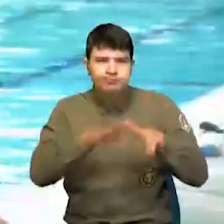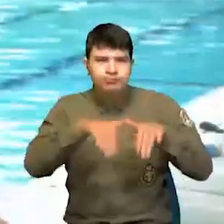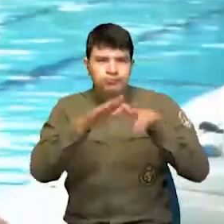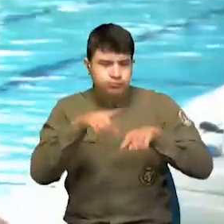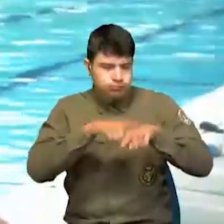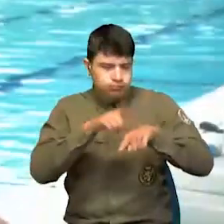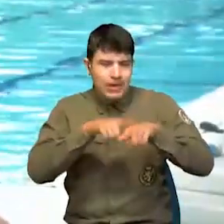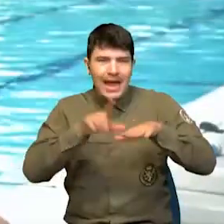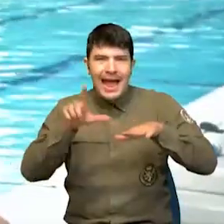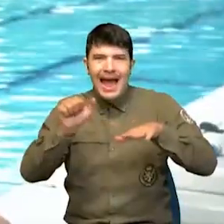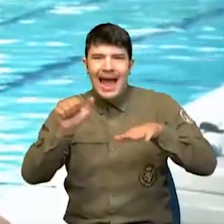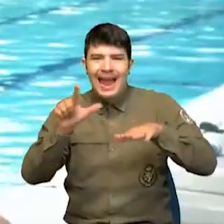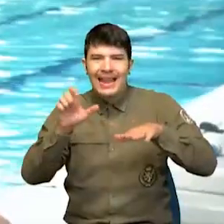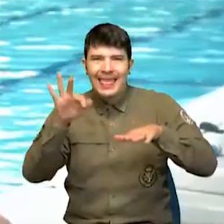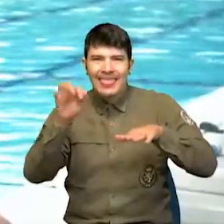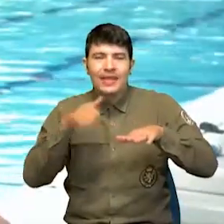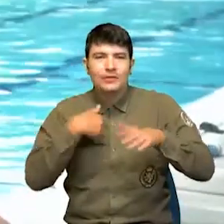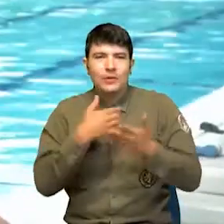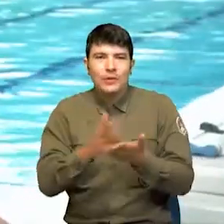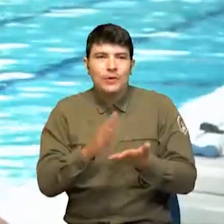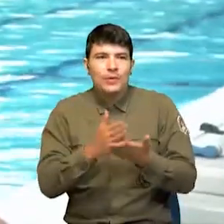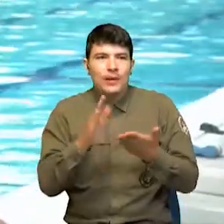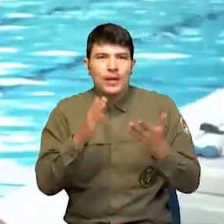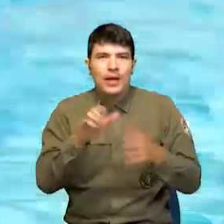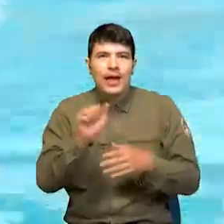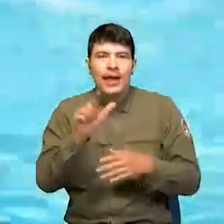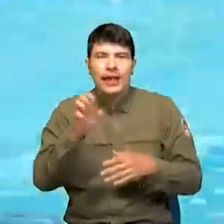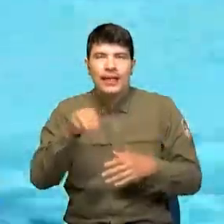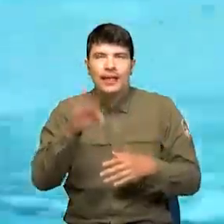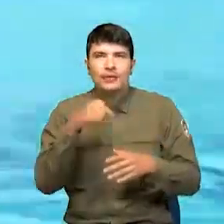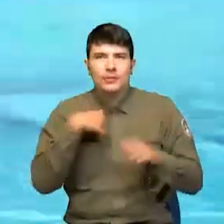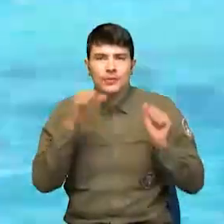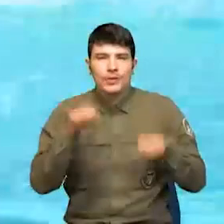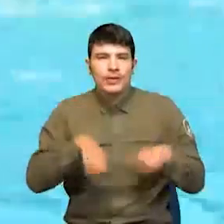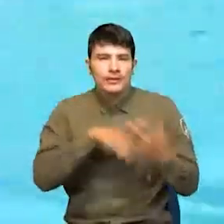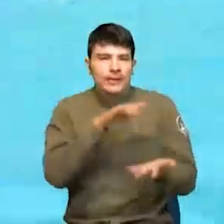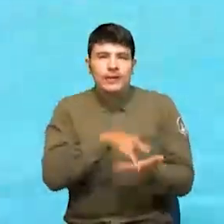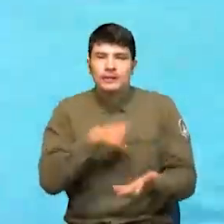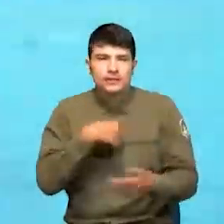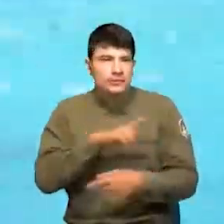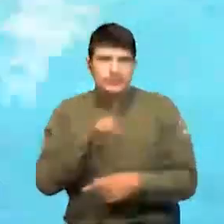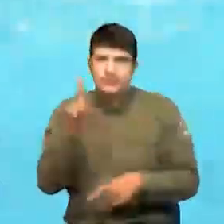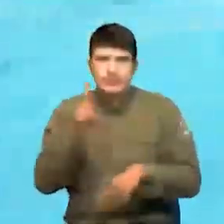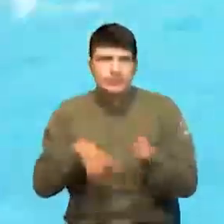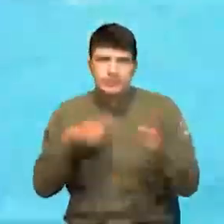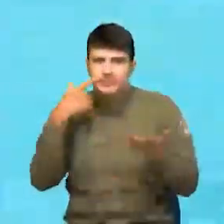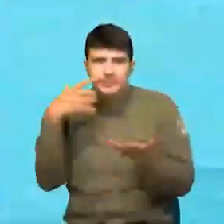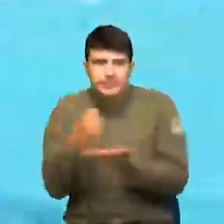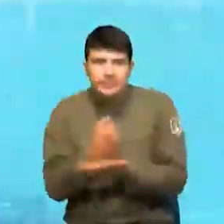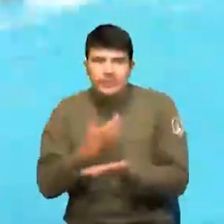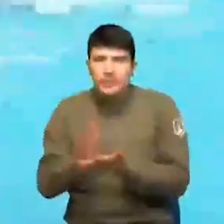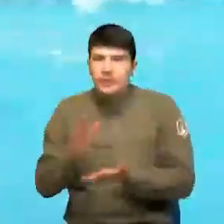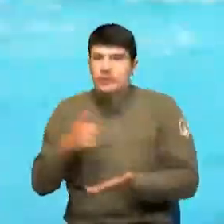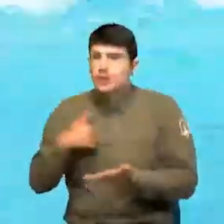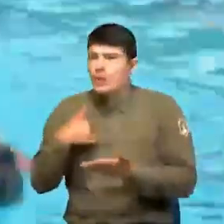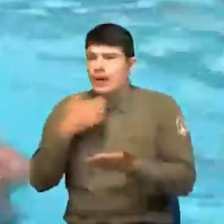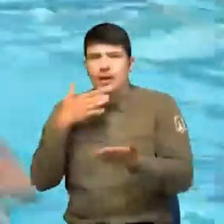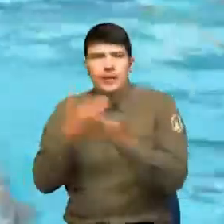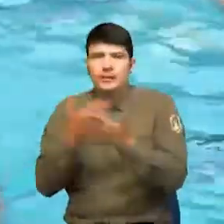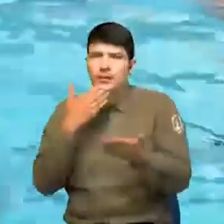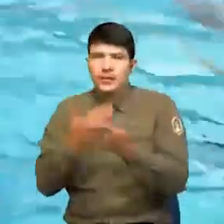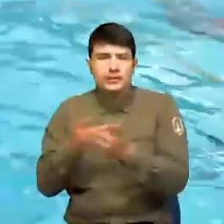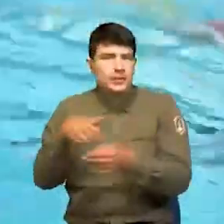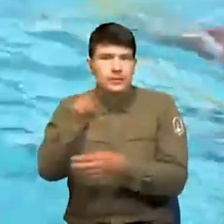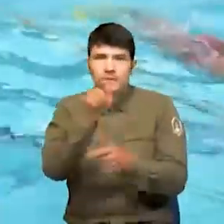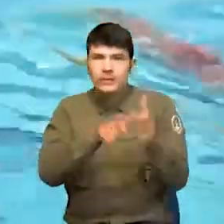ahorita en mi caso no estoy consiguiendo una monoaleta para poder competir y no la he conseguido todavía. No, pues yo les agradezco de antemano que